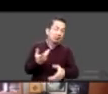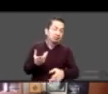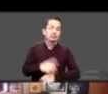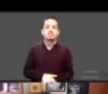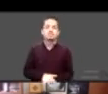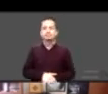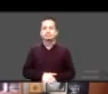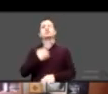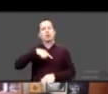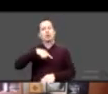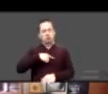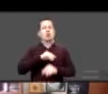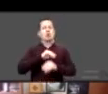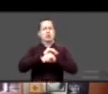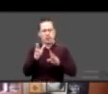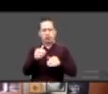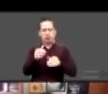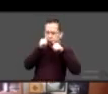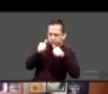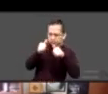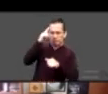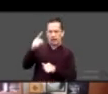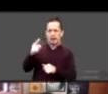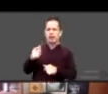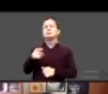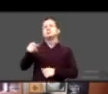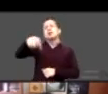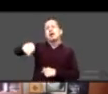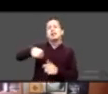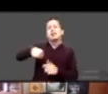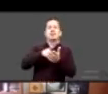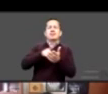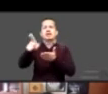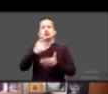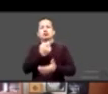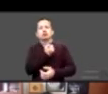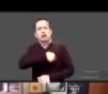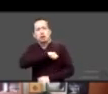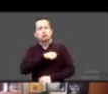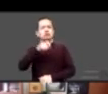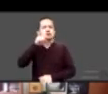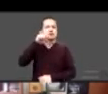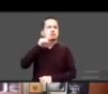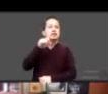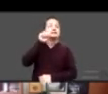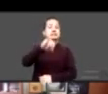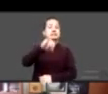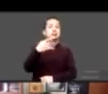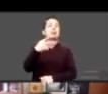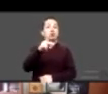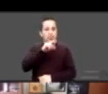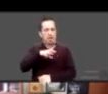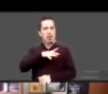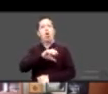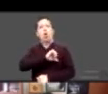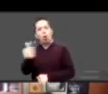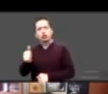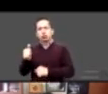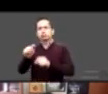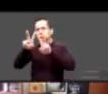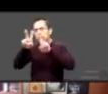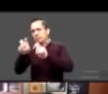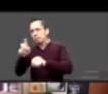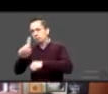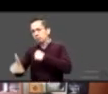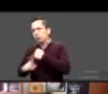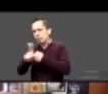tenemos este panorama de cuáles son los problemas en los cuales tendríamos que incidir, pero de manera conjunta con ellos y ellas. Para ello,